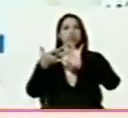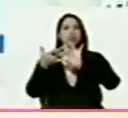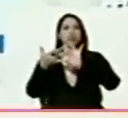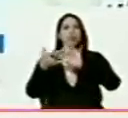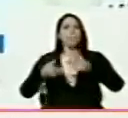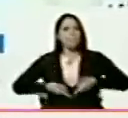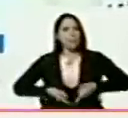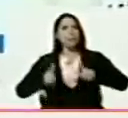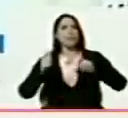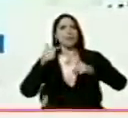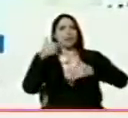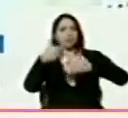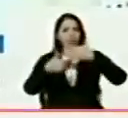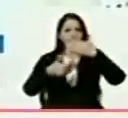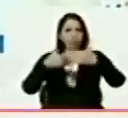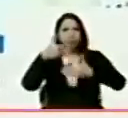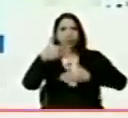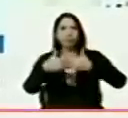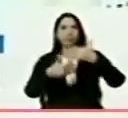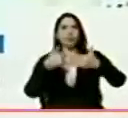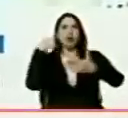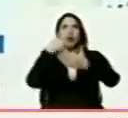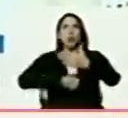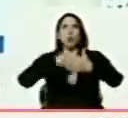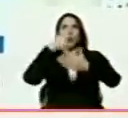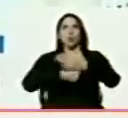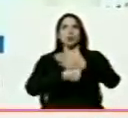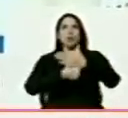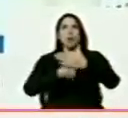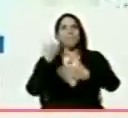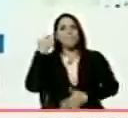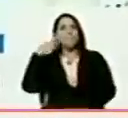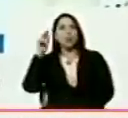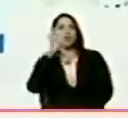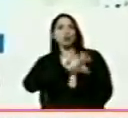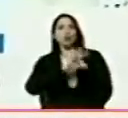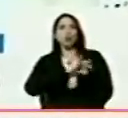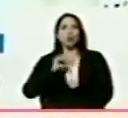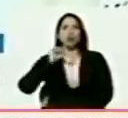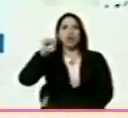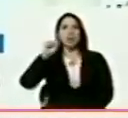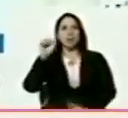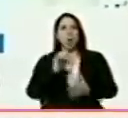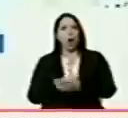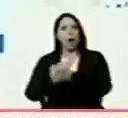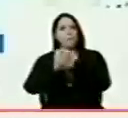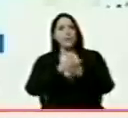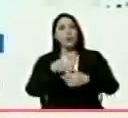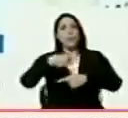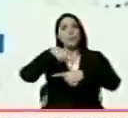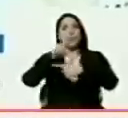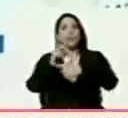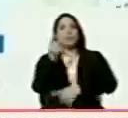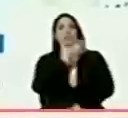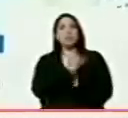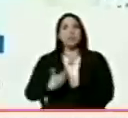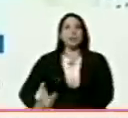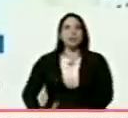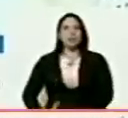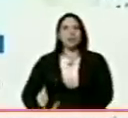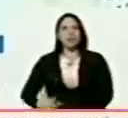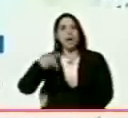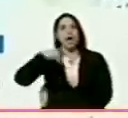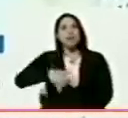permita avanzar en la lucha por el socialismo. Compañero primer vicepresidente, aquí